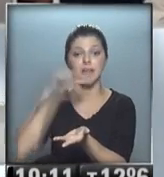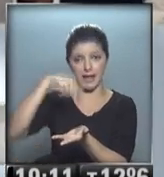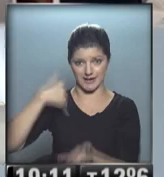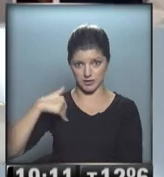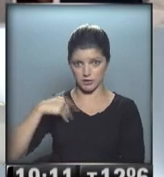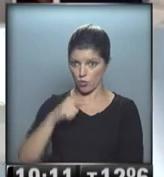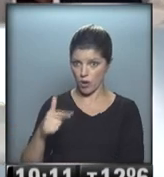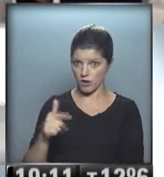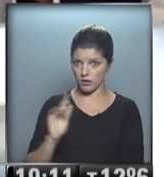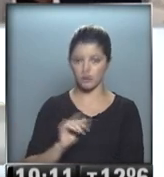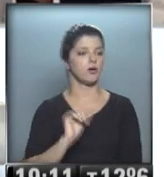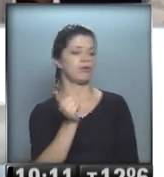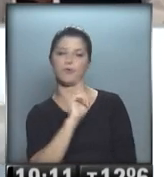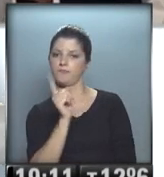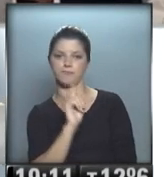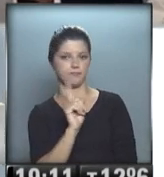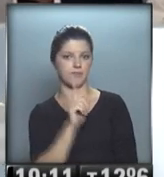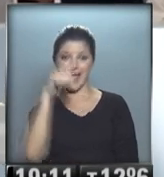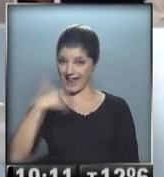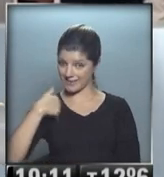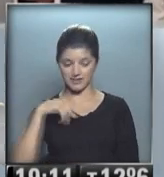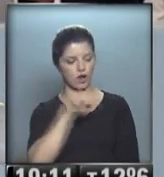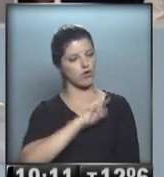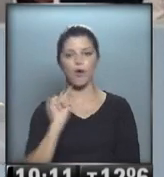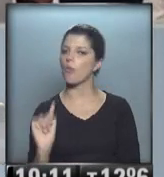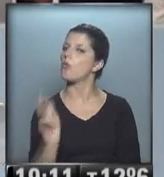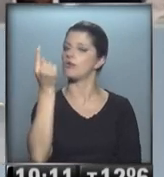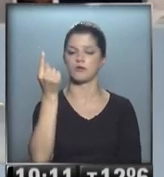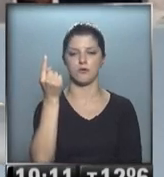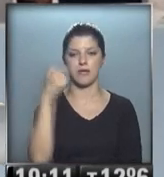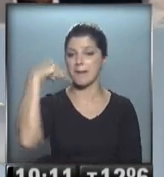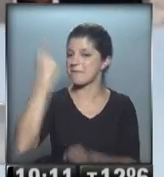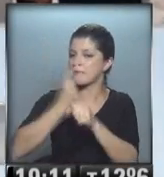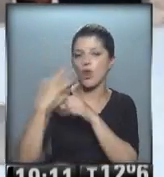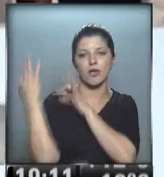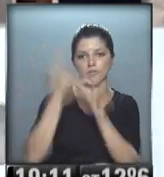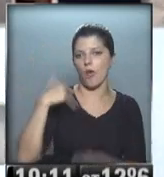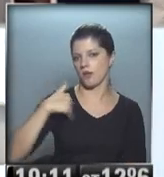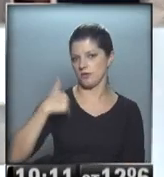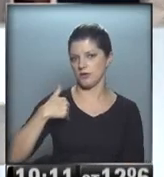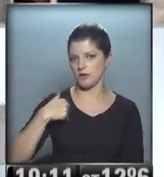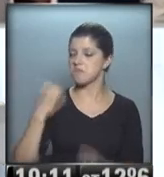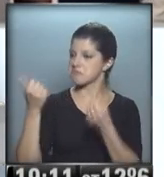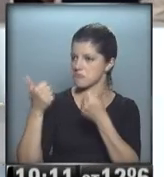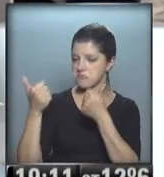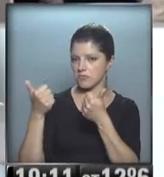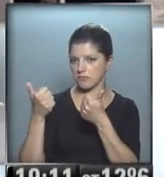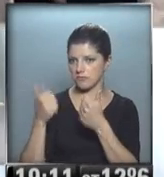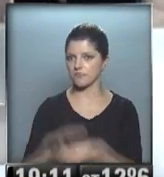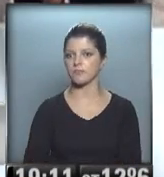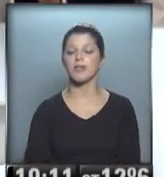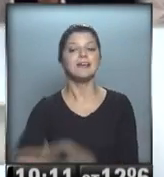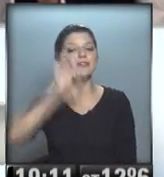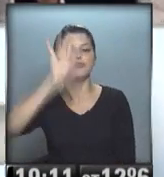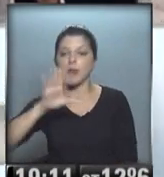Argentina? No, en la Argentina no, es el único y el primero. Es el único. Bien. Dedicado